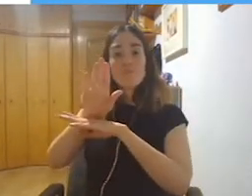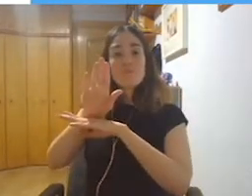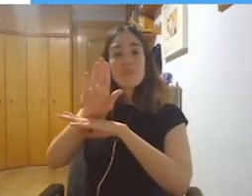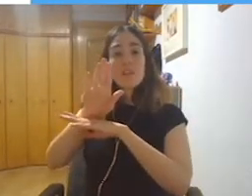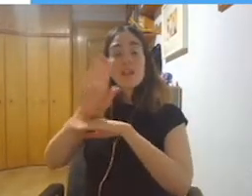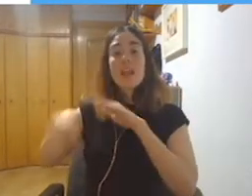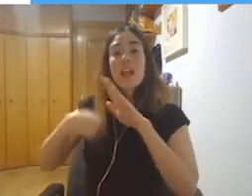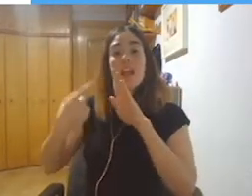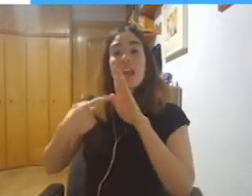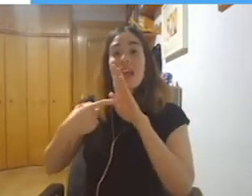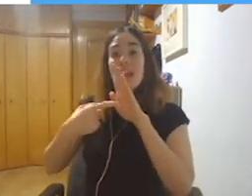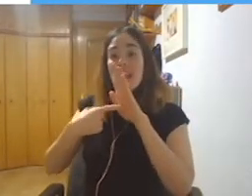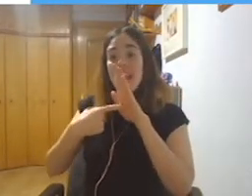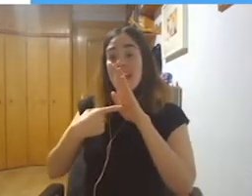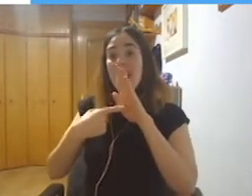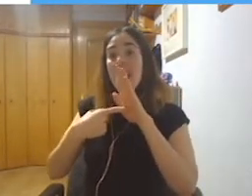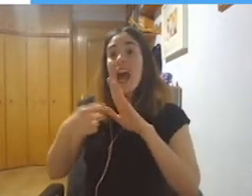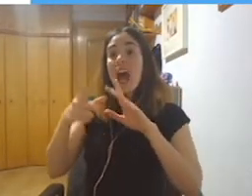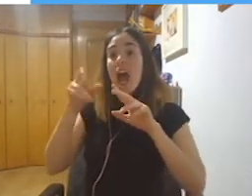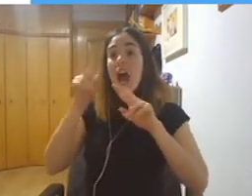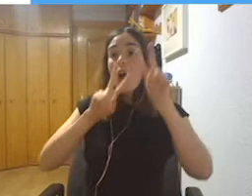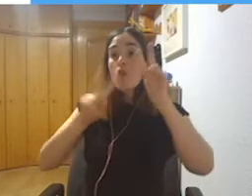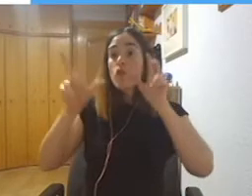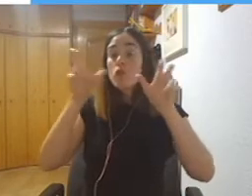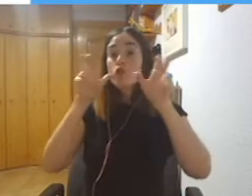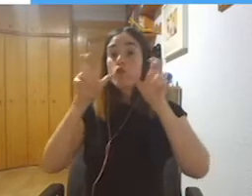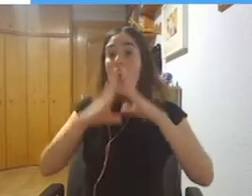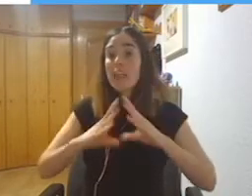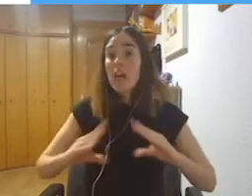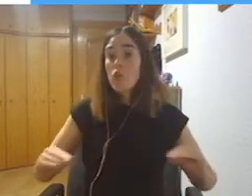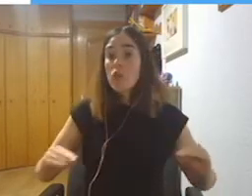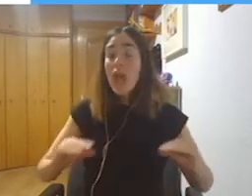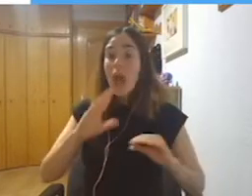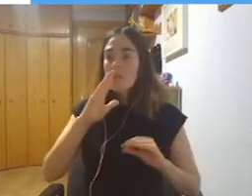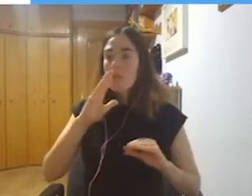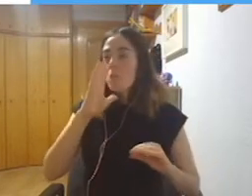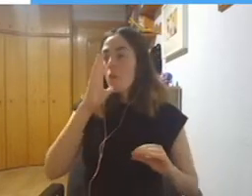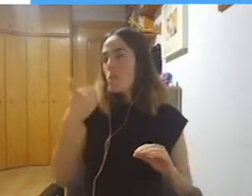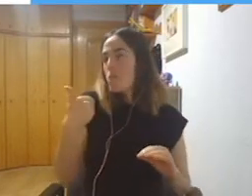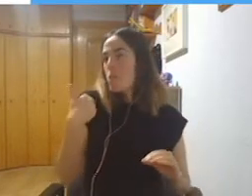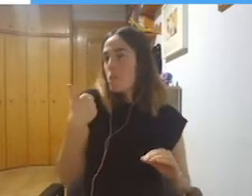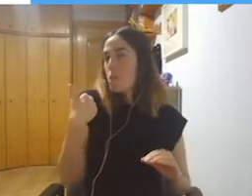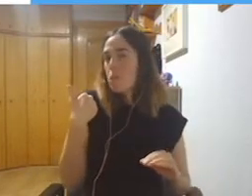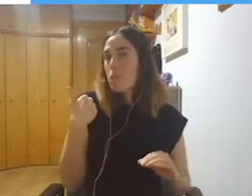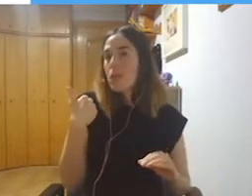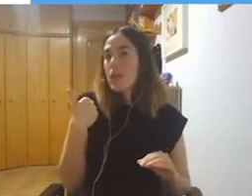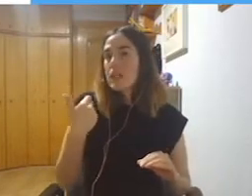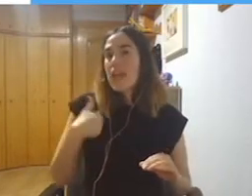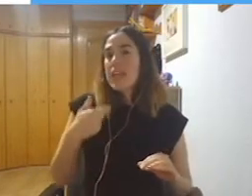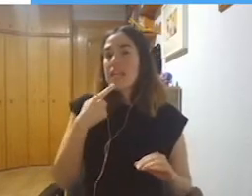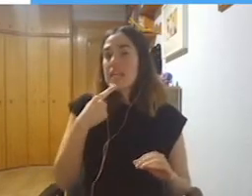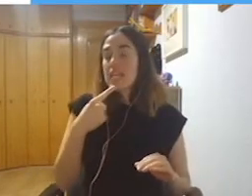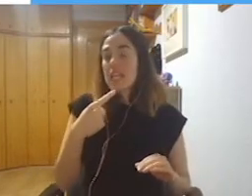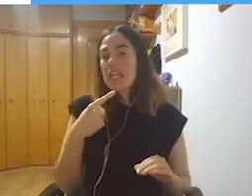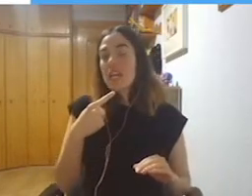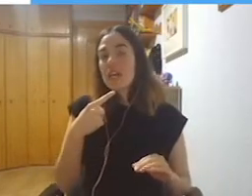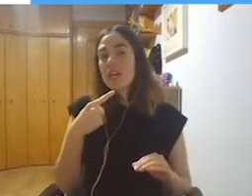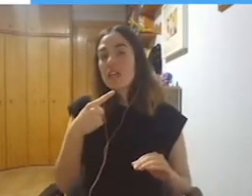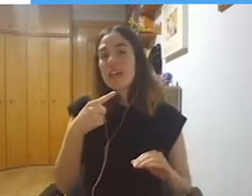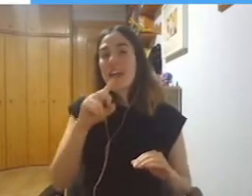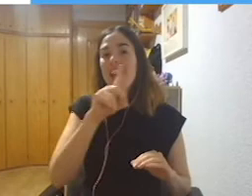del Audiovisual de Andalucía, porque hasta hace no mucho se establecía que era